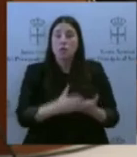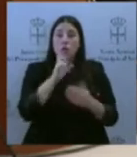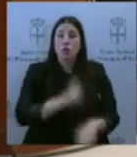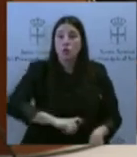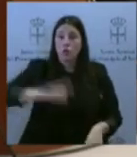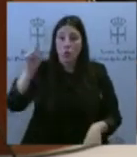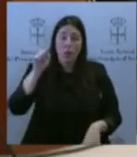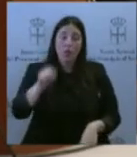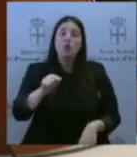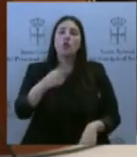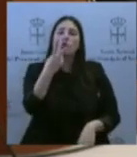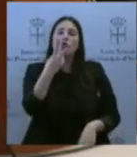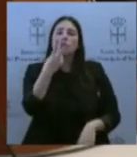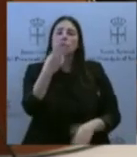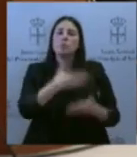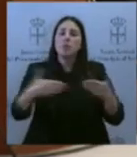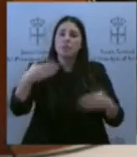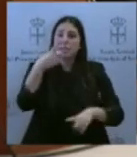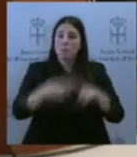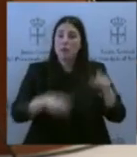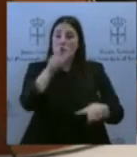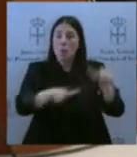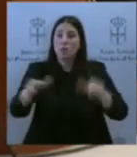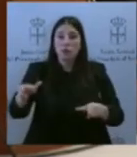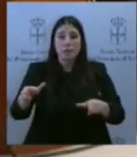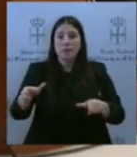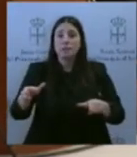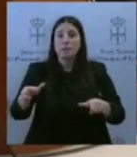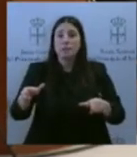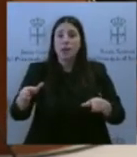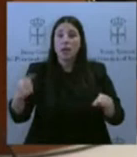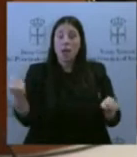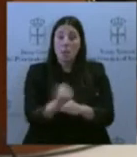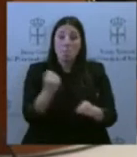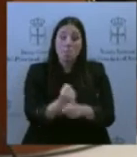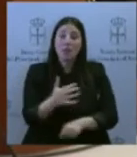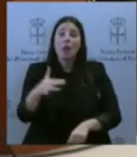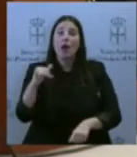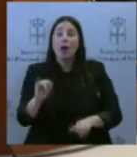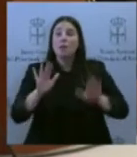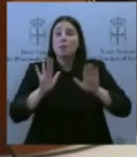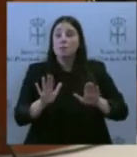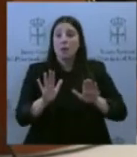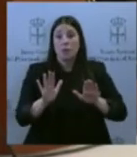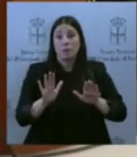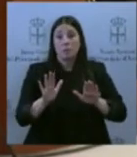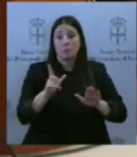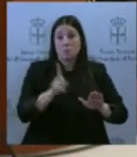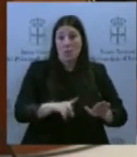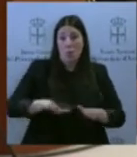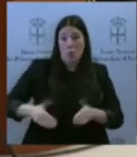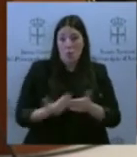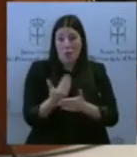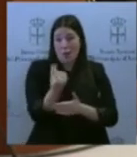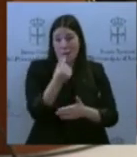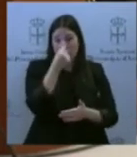personas están empleadas, pero no consiguen llegar a fin de mes. De ellos colectivos están particularmente